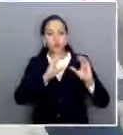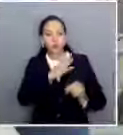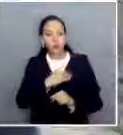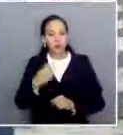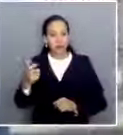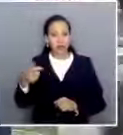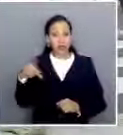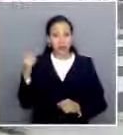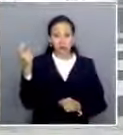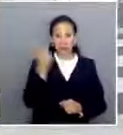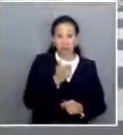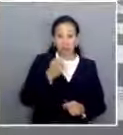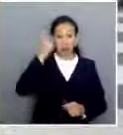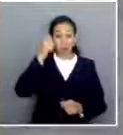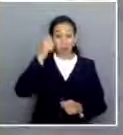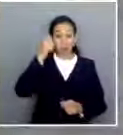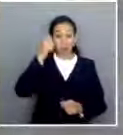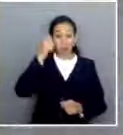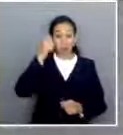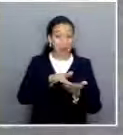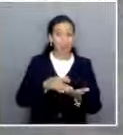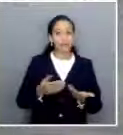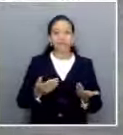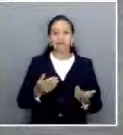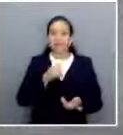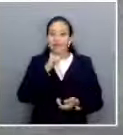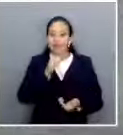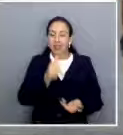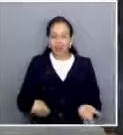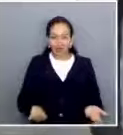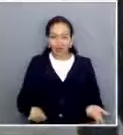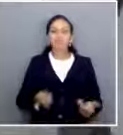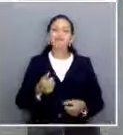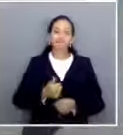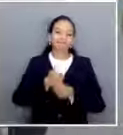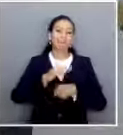tipo de apoyo. Para el canal del Poder Judicial de la